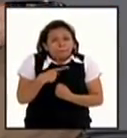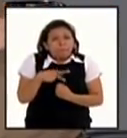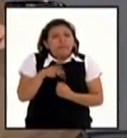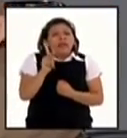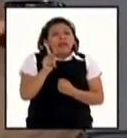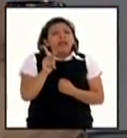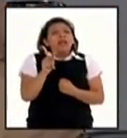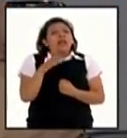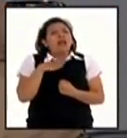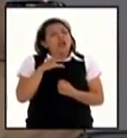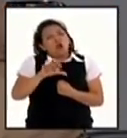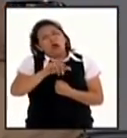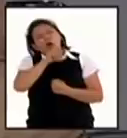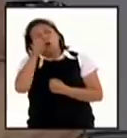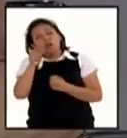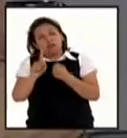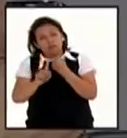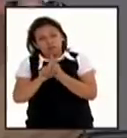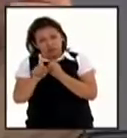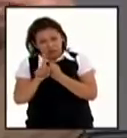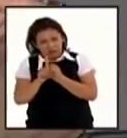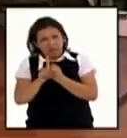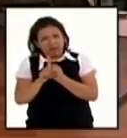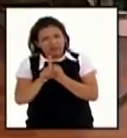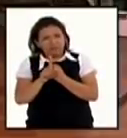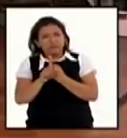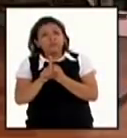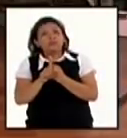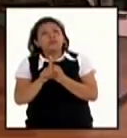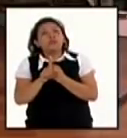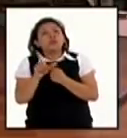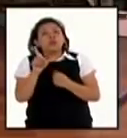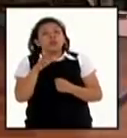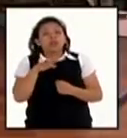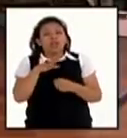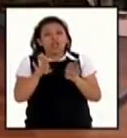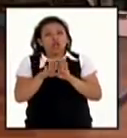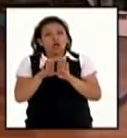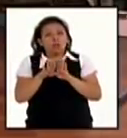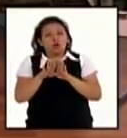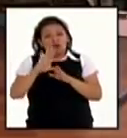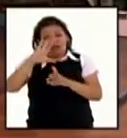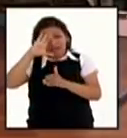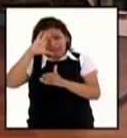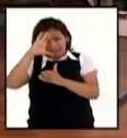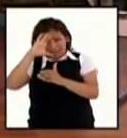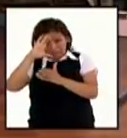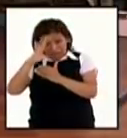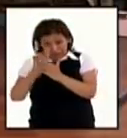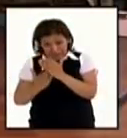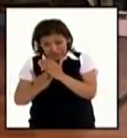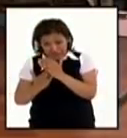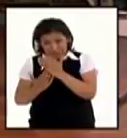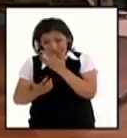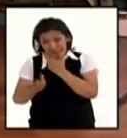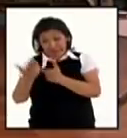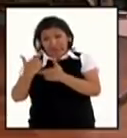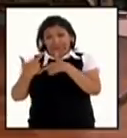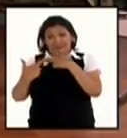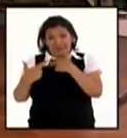ya es otra situación más adelante cuando hay un retroceso del catolicismo y vamos hacia un